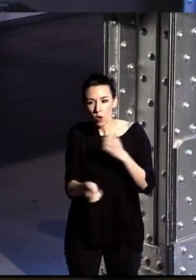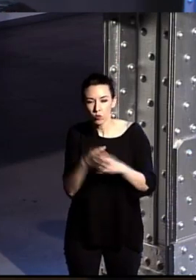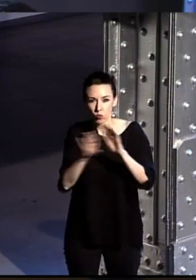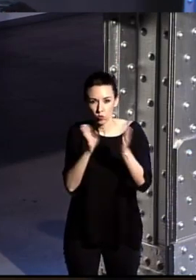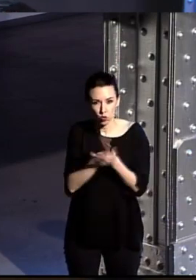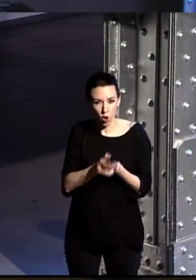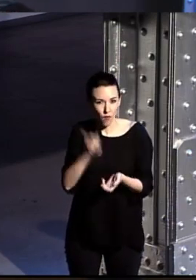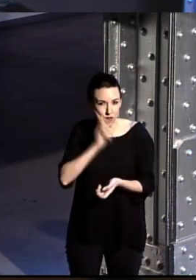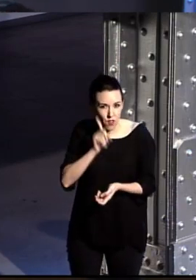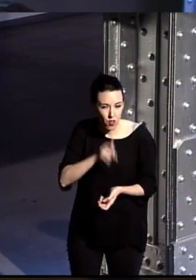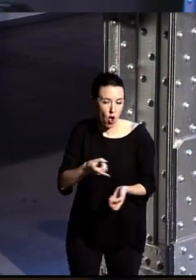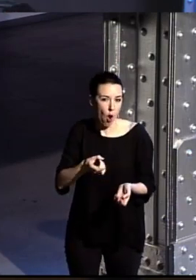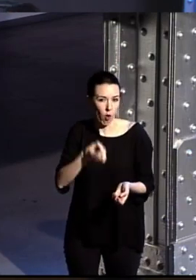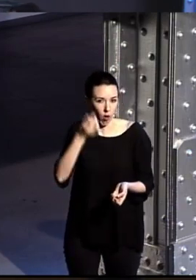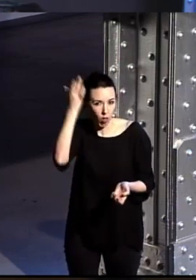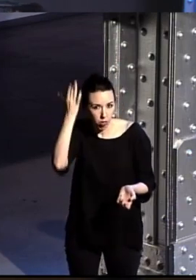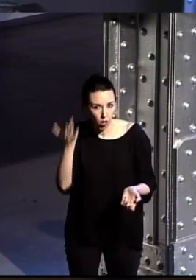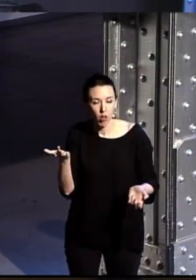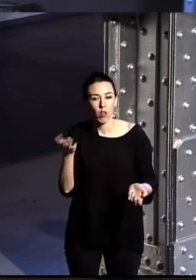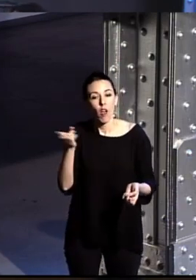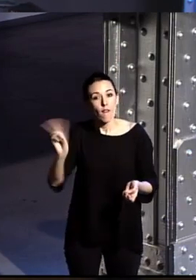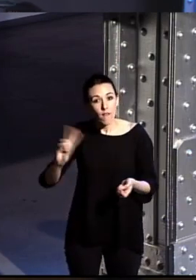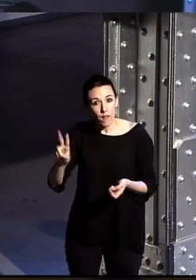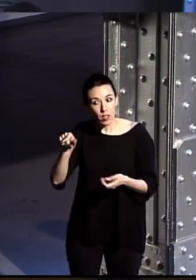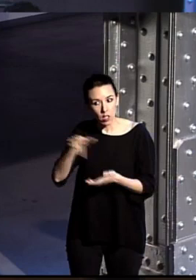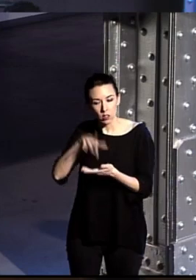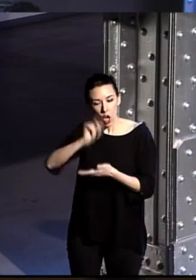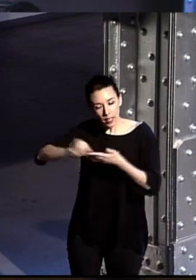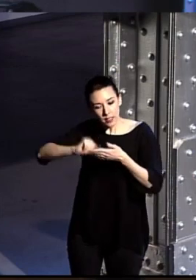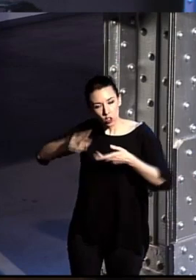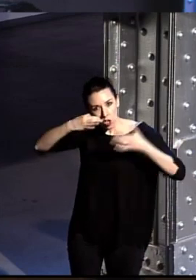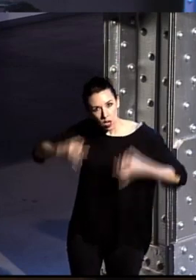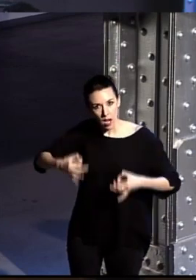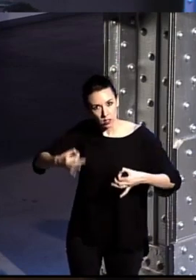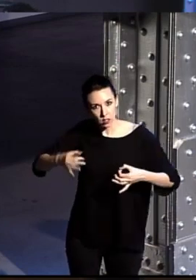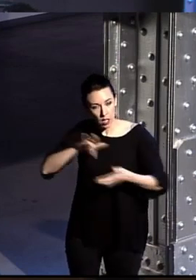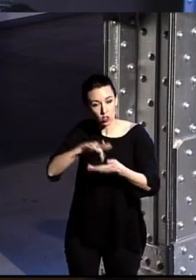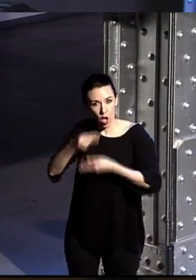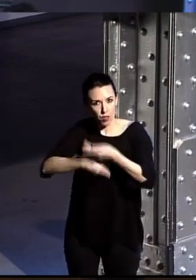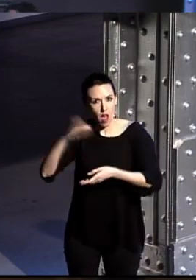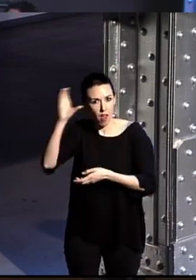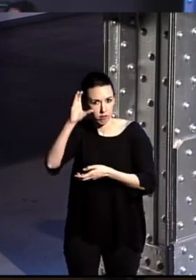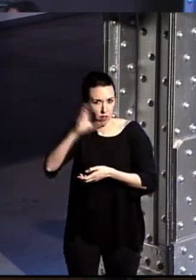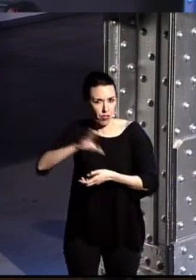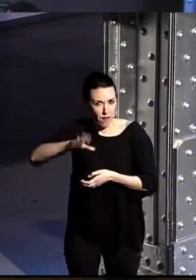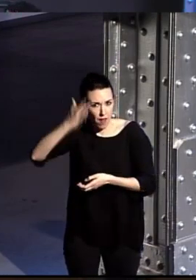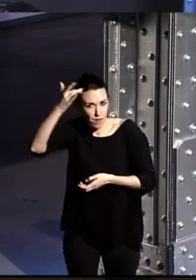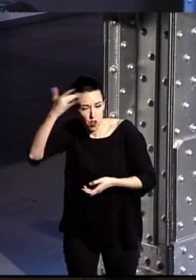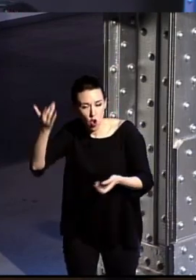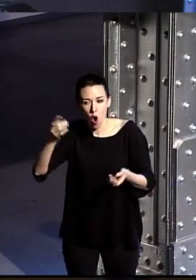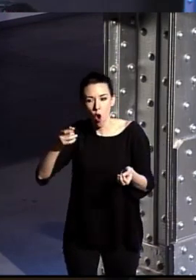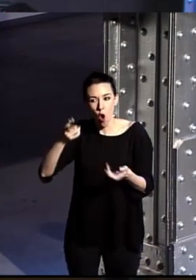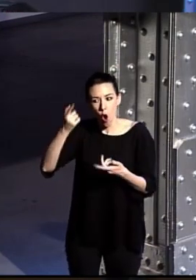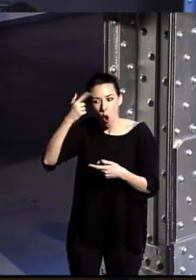de ficción y un mundo inventado. Verne era un escritor realista, o sea, él hacía ciencia ficción o